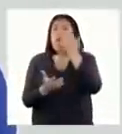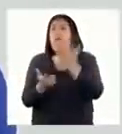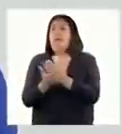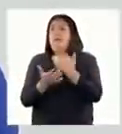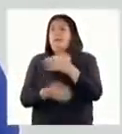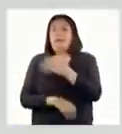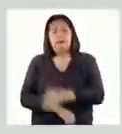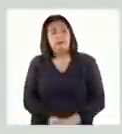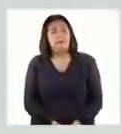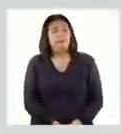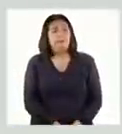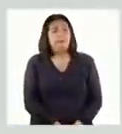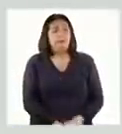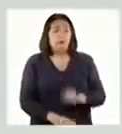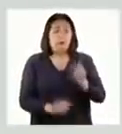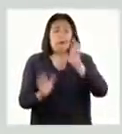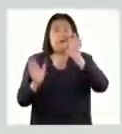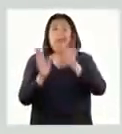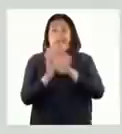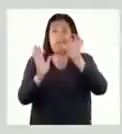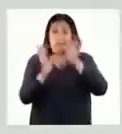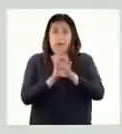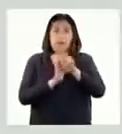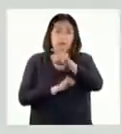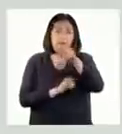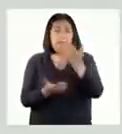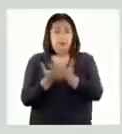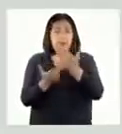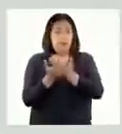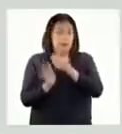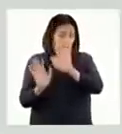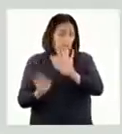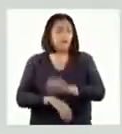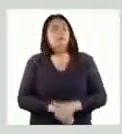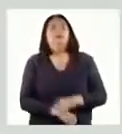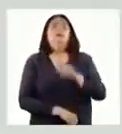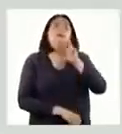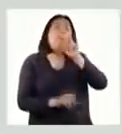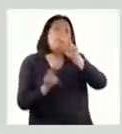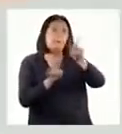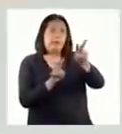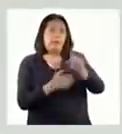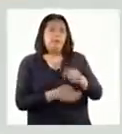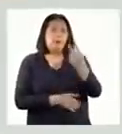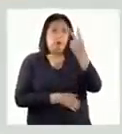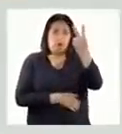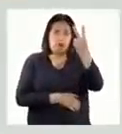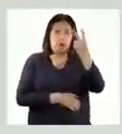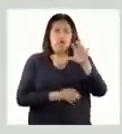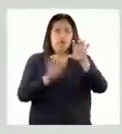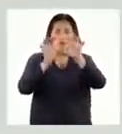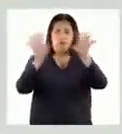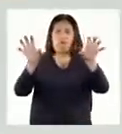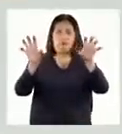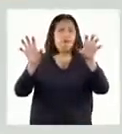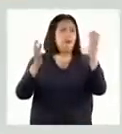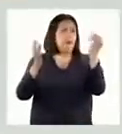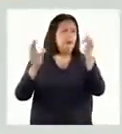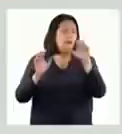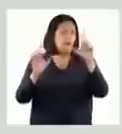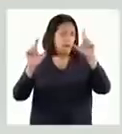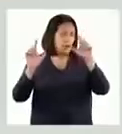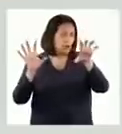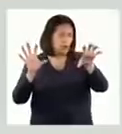problemas. Tengo un ejemplo para que comprobemos esto. Veamos estas dos imágenes.